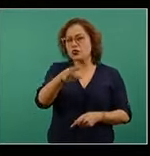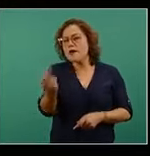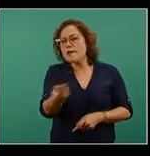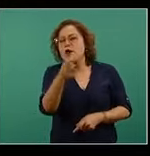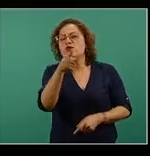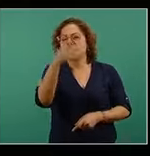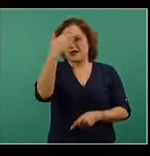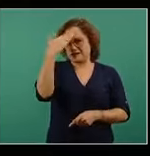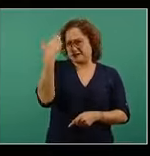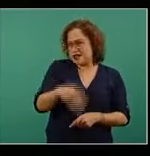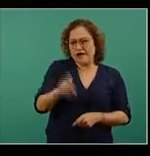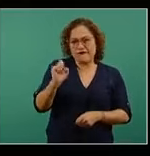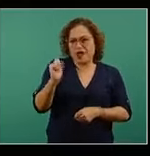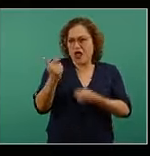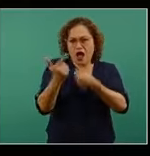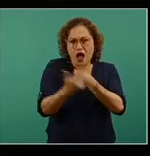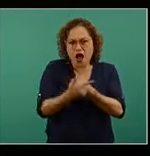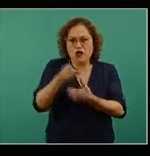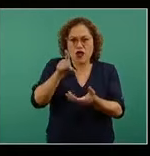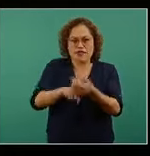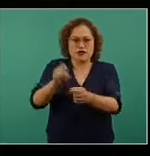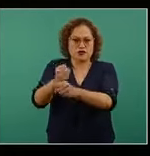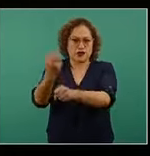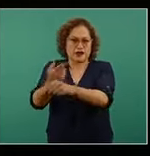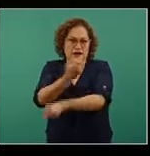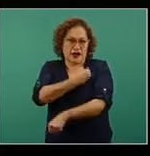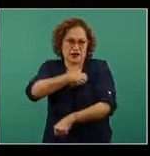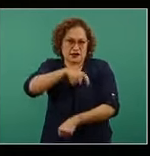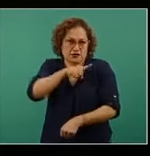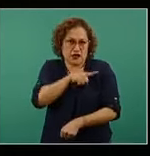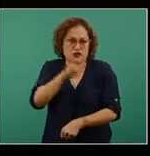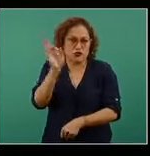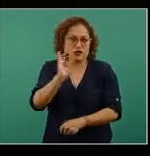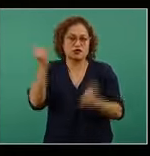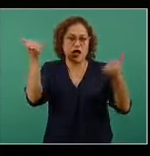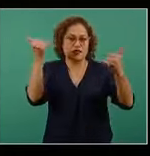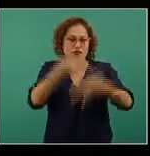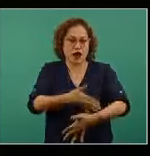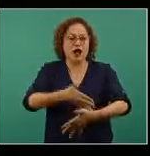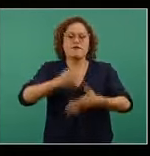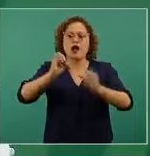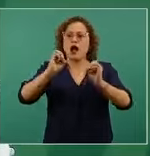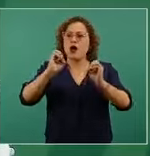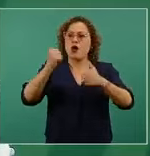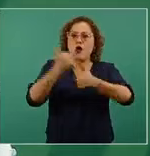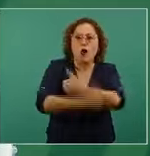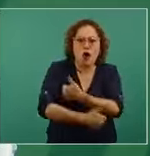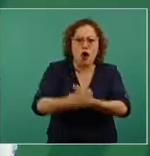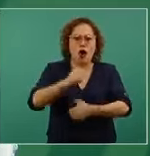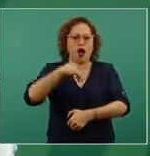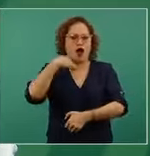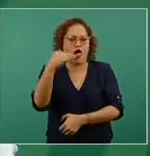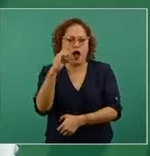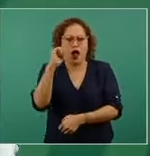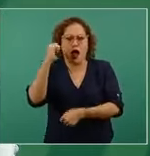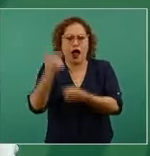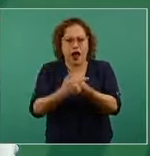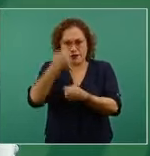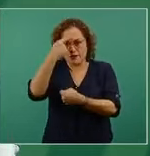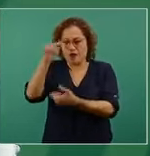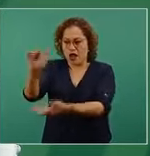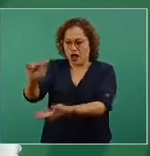esquema en el cual se pueden hacer como otro tipo de trampas para no aplicar vacunas o para robarlas o algo